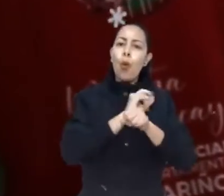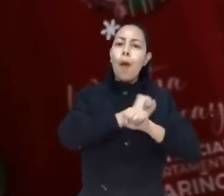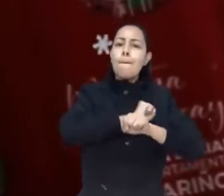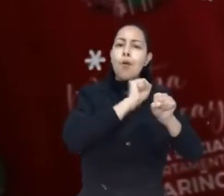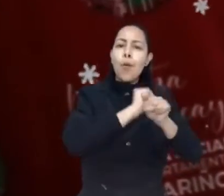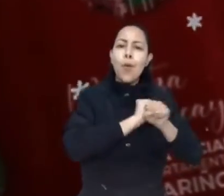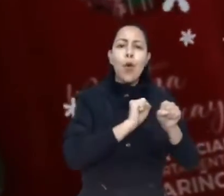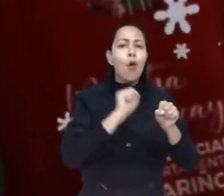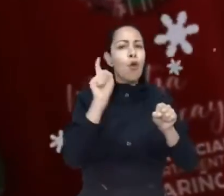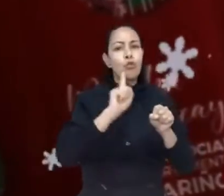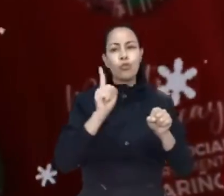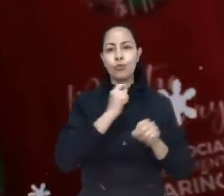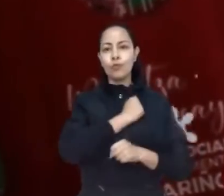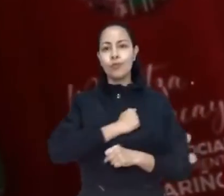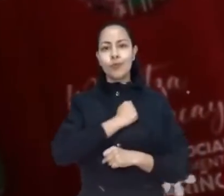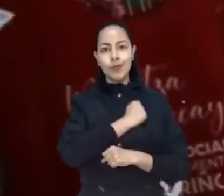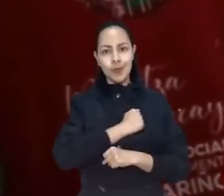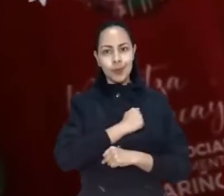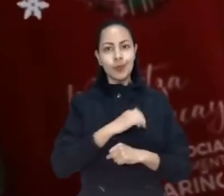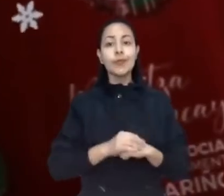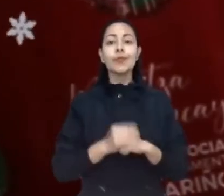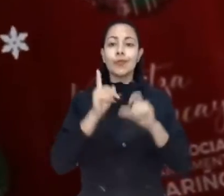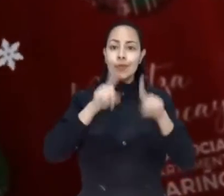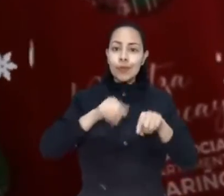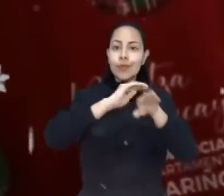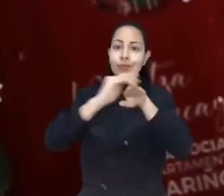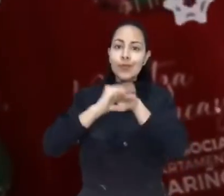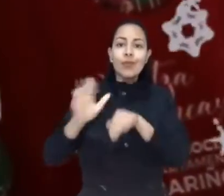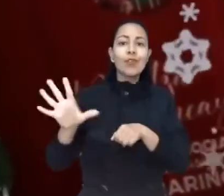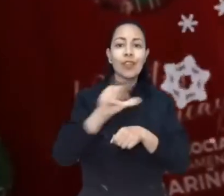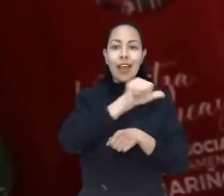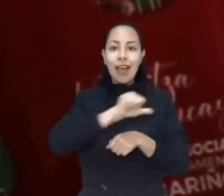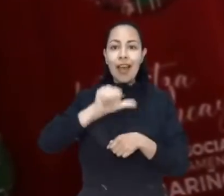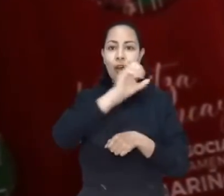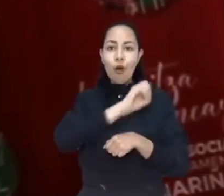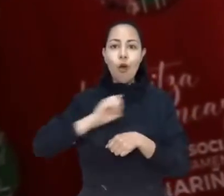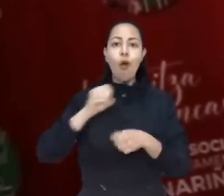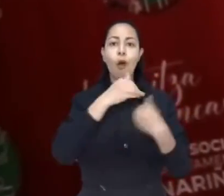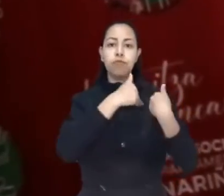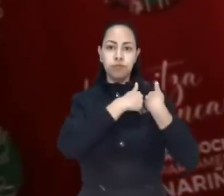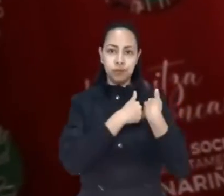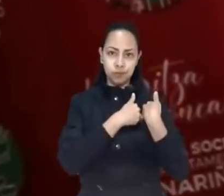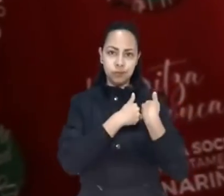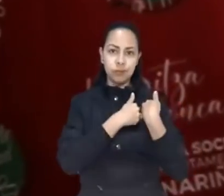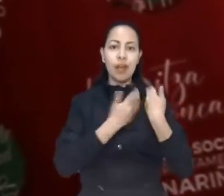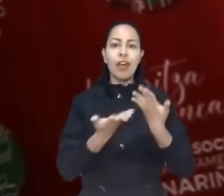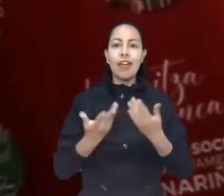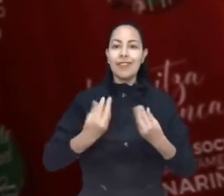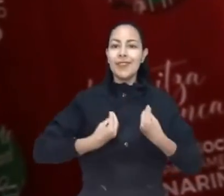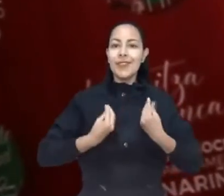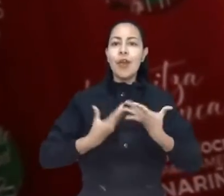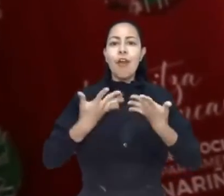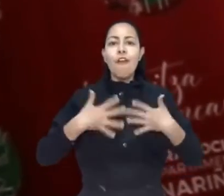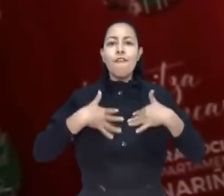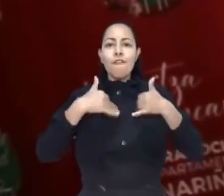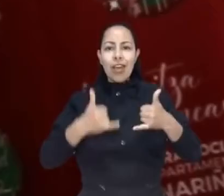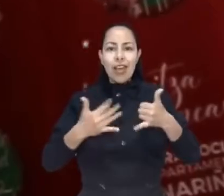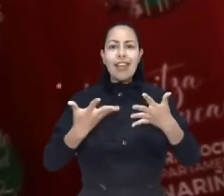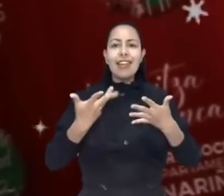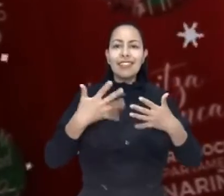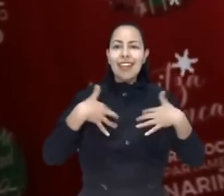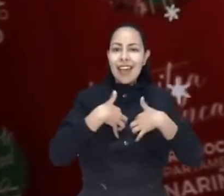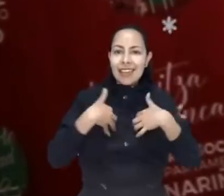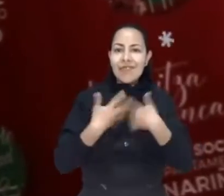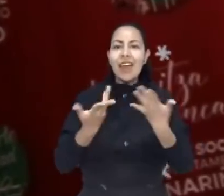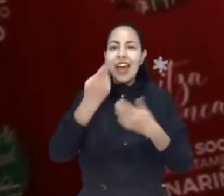el uso de la pólvora no se tenga presente. Invitamos a que todos y todas seamos responsables y vivamos felices